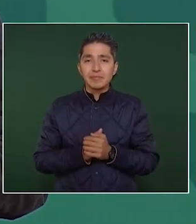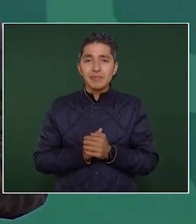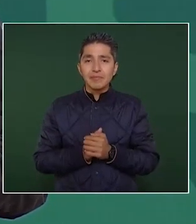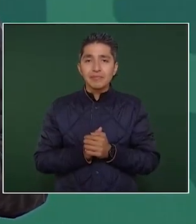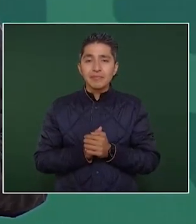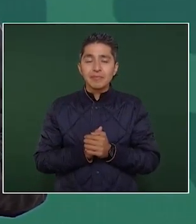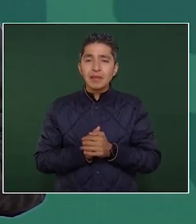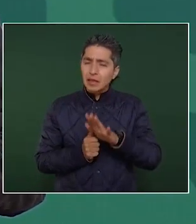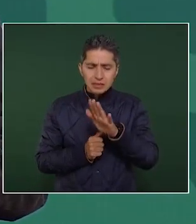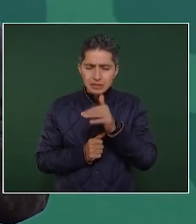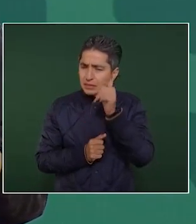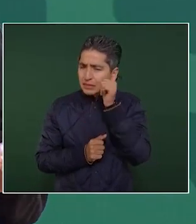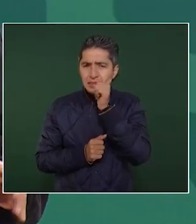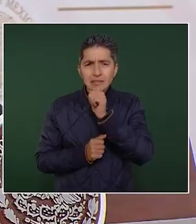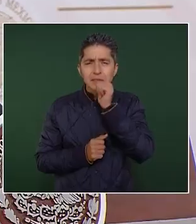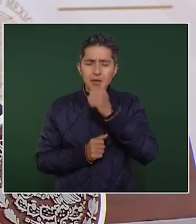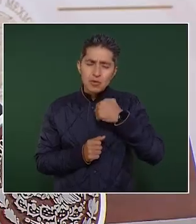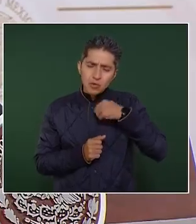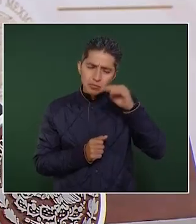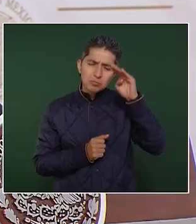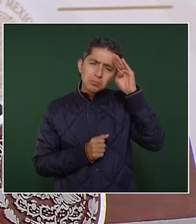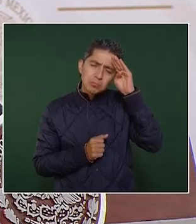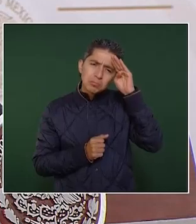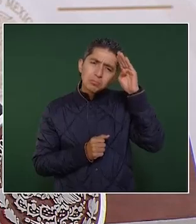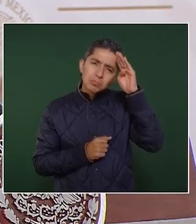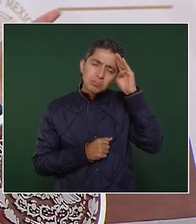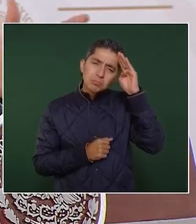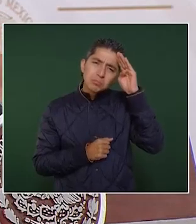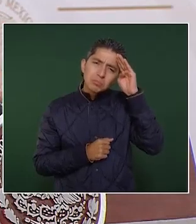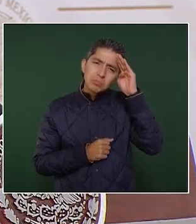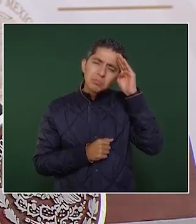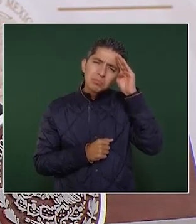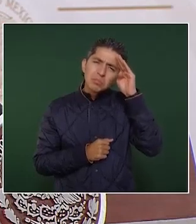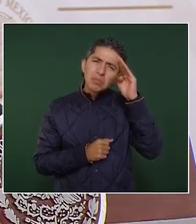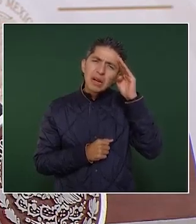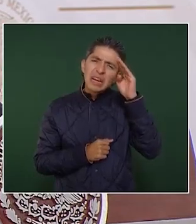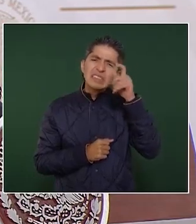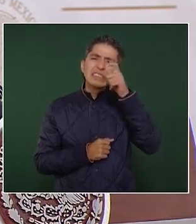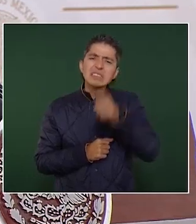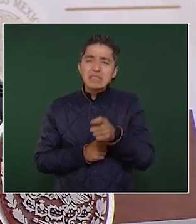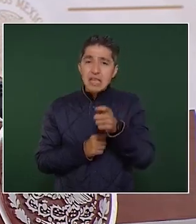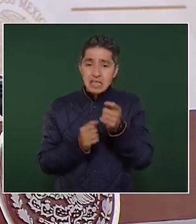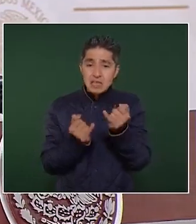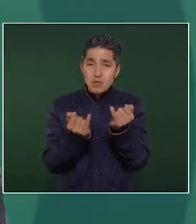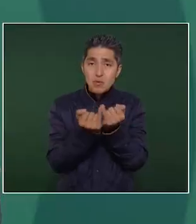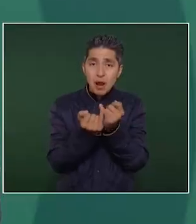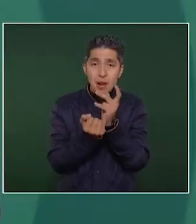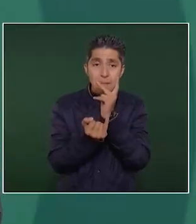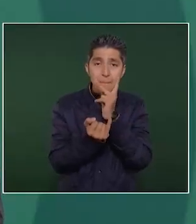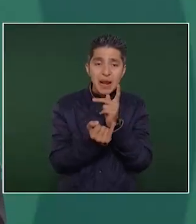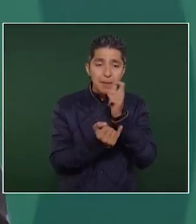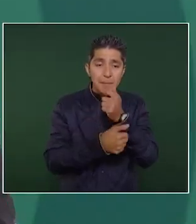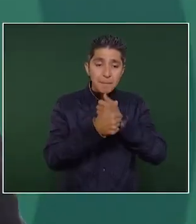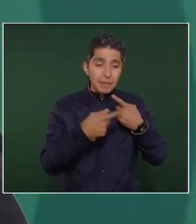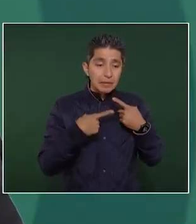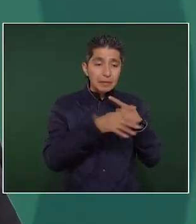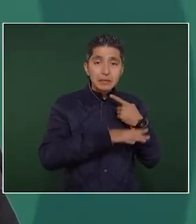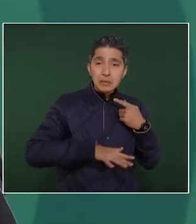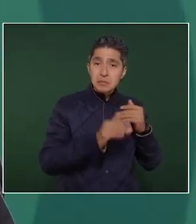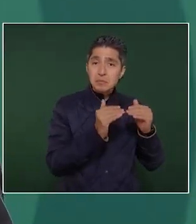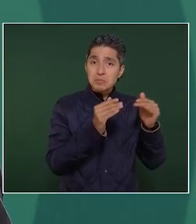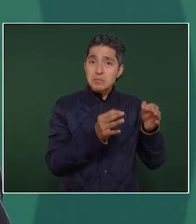Siempre he pensado que no significa lo mismo la democracia